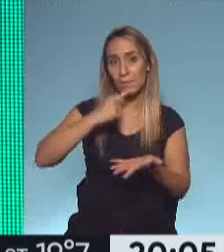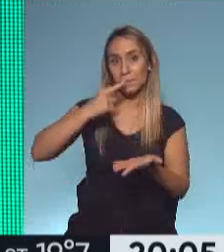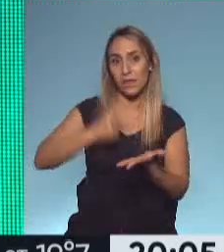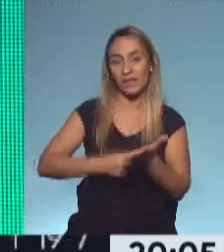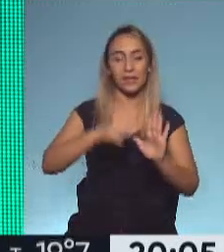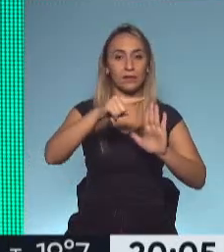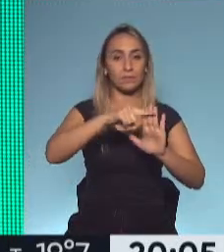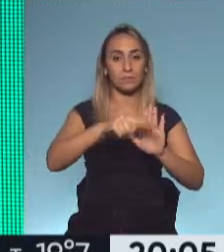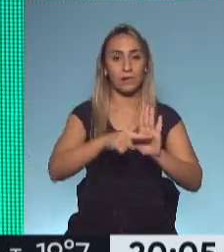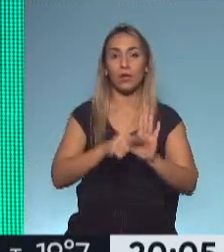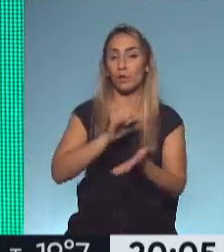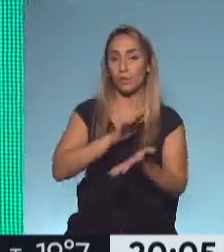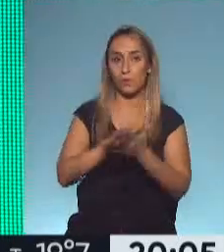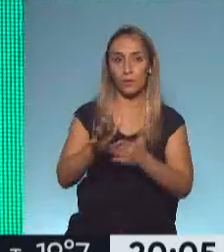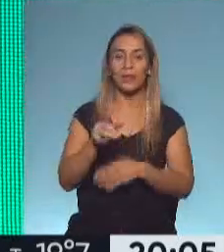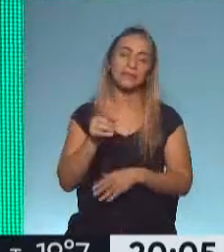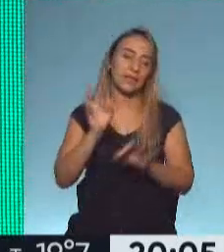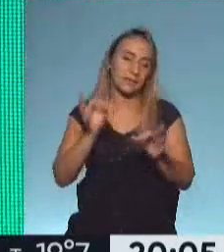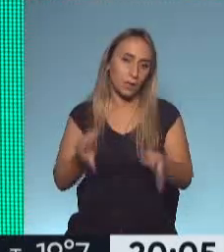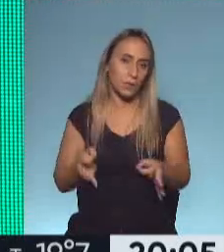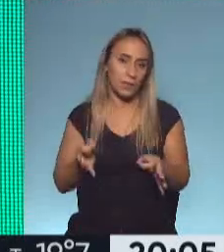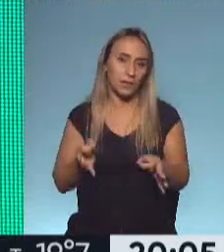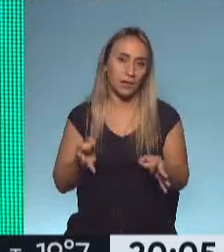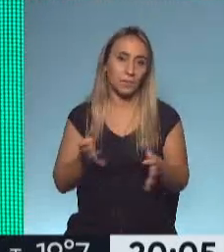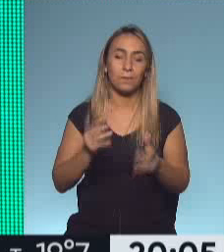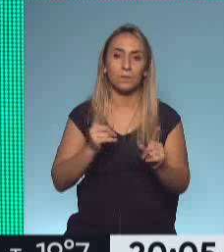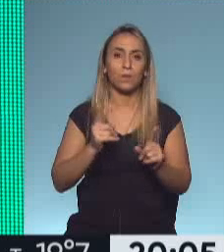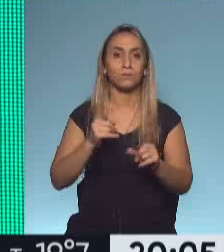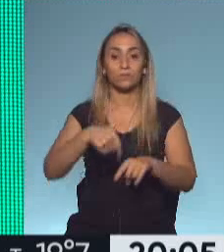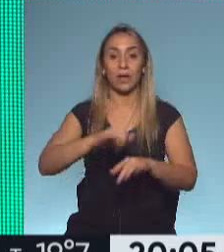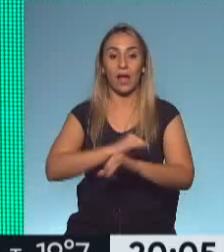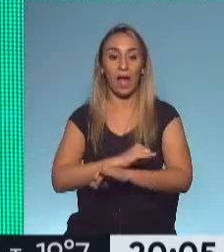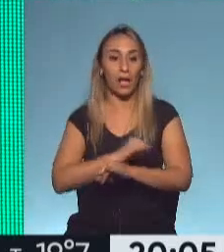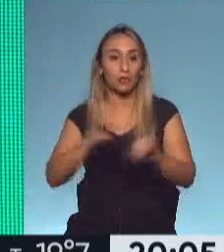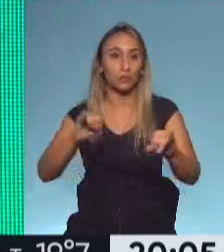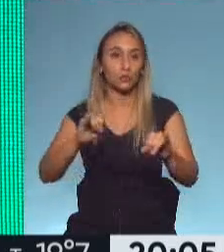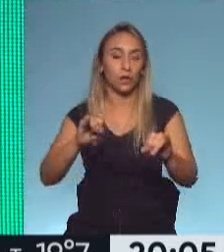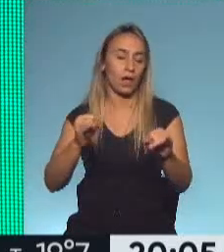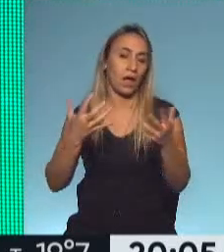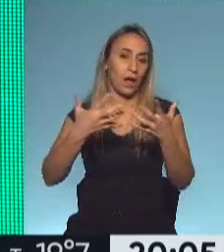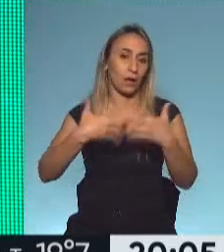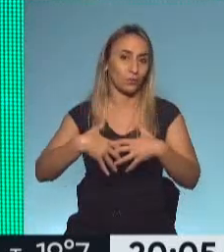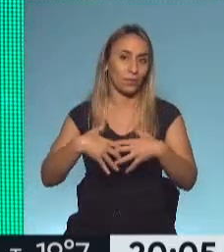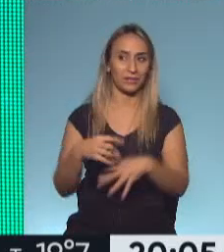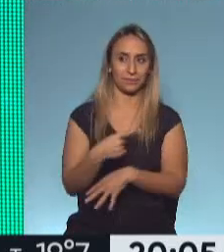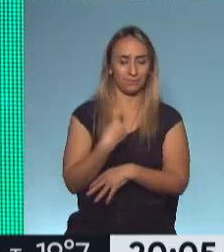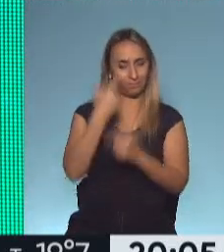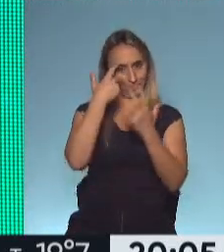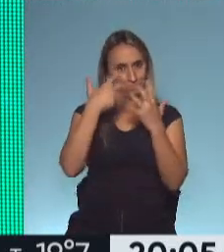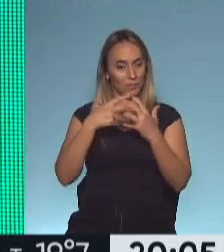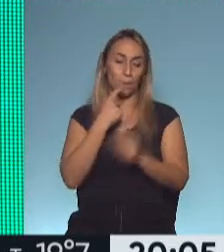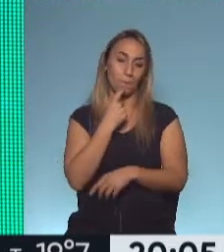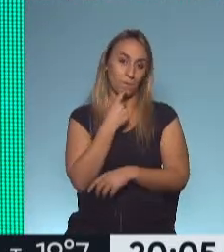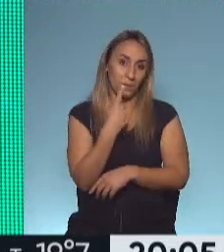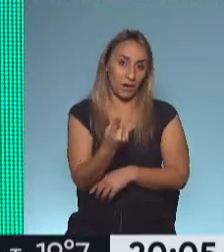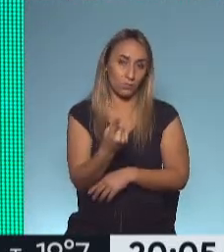medidas. Sabe que aparejada a ese anuncio llegaría una pregunta que cae por